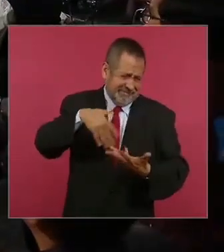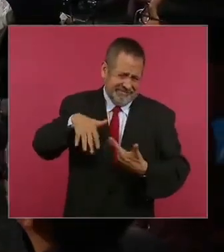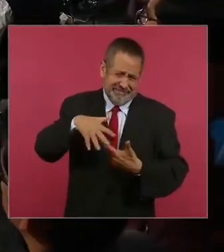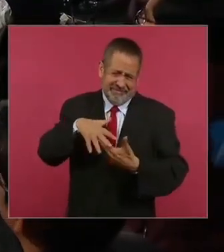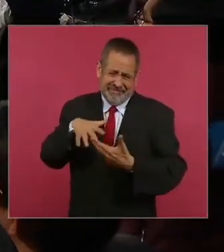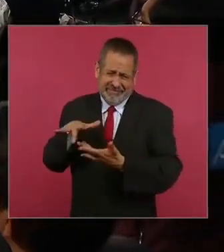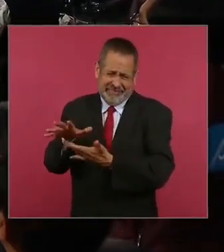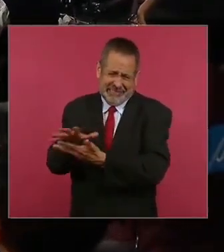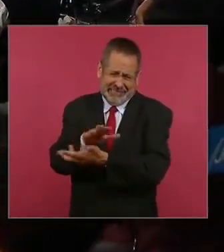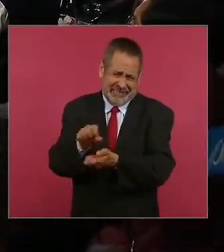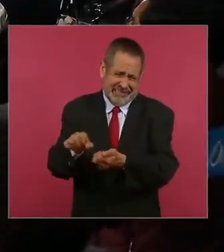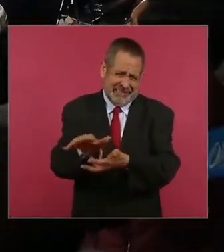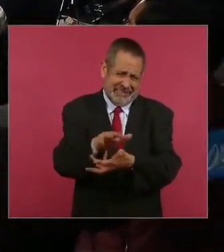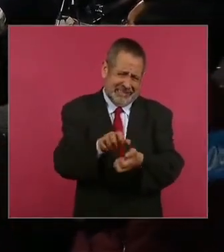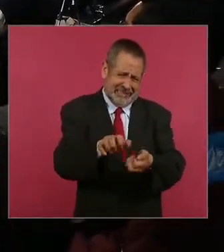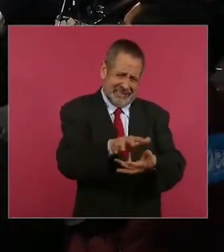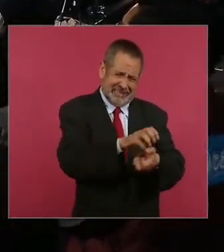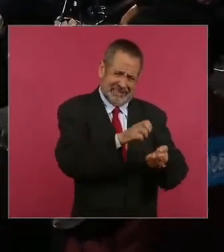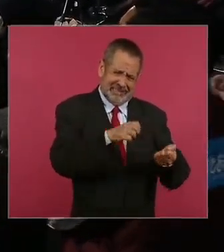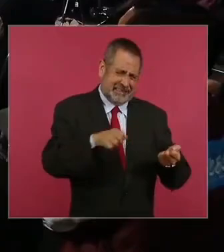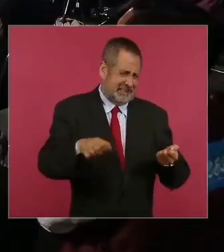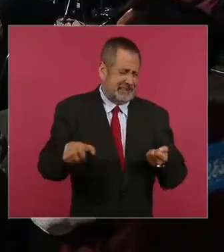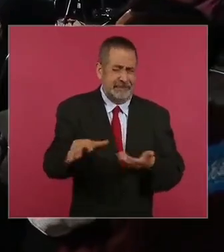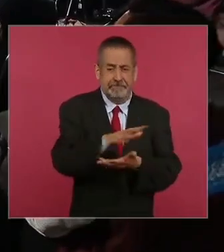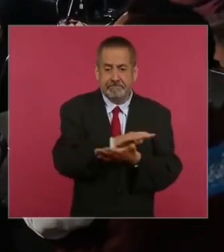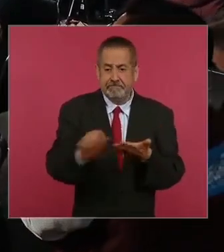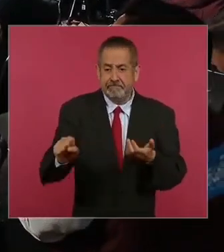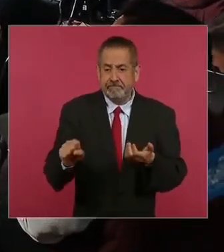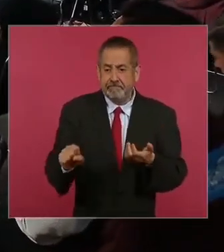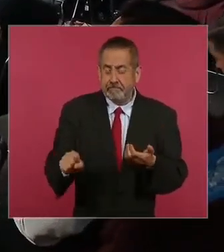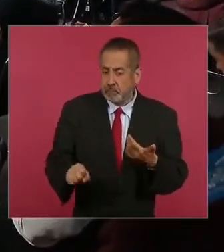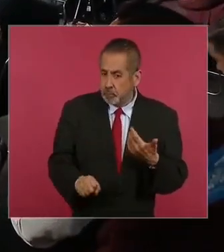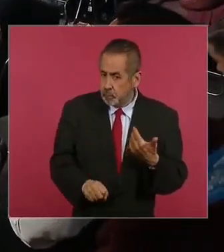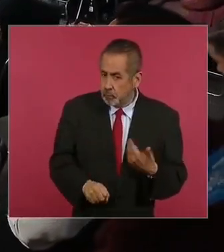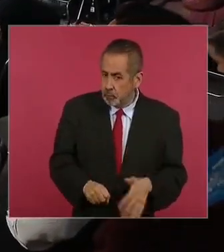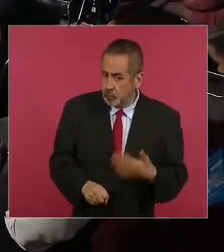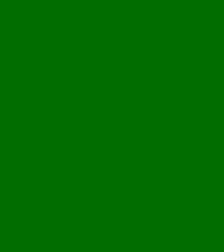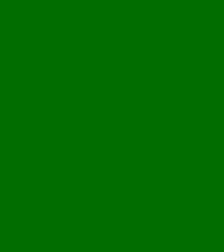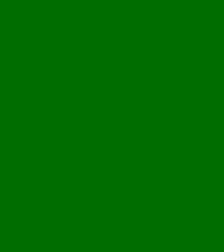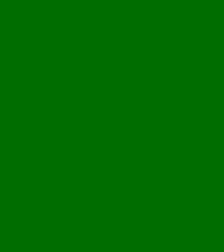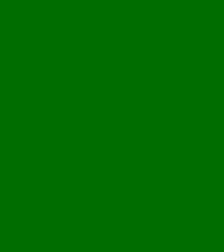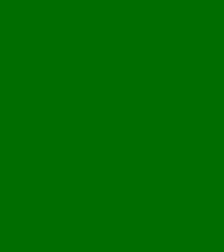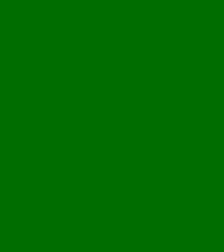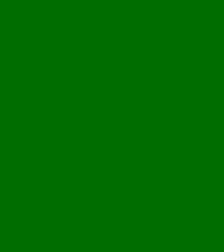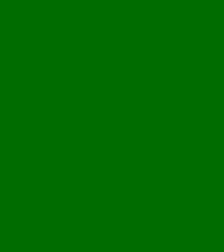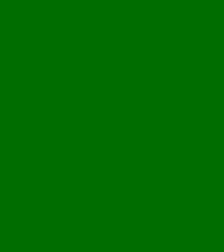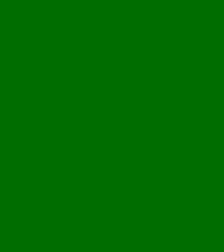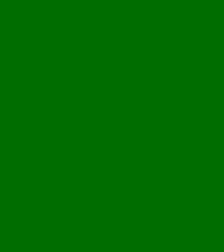fuerte, tan impactante,